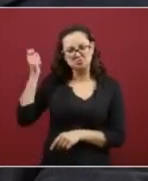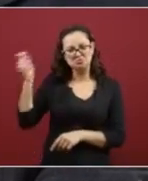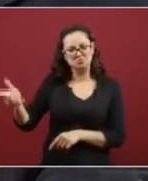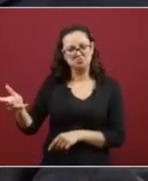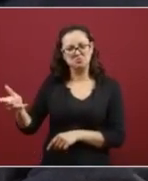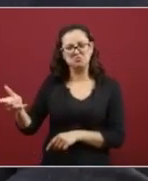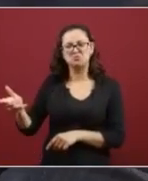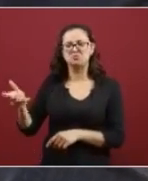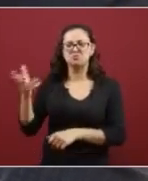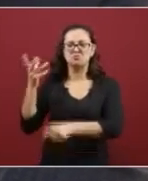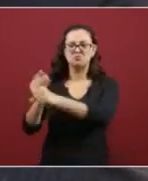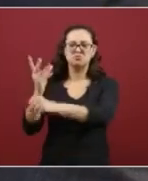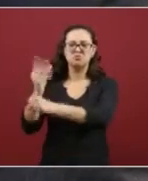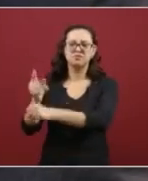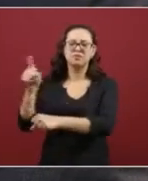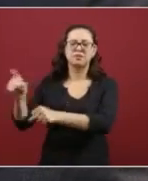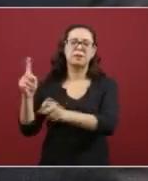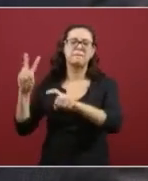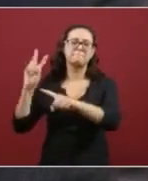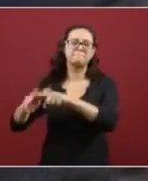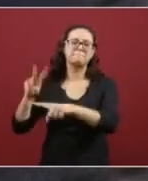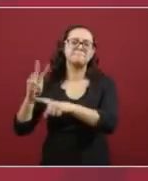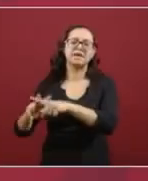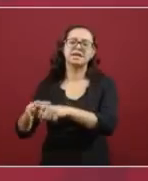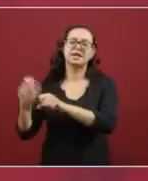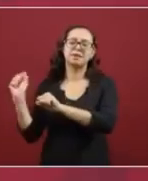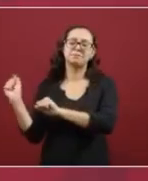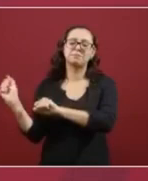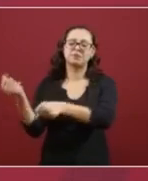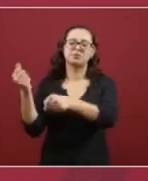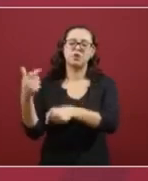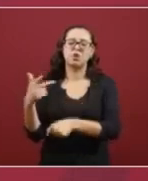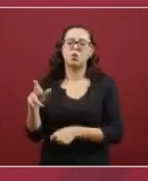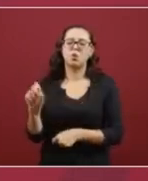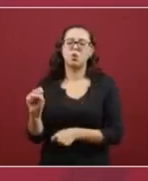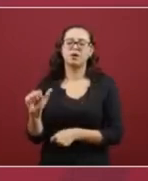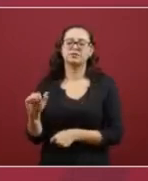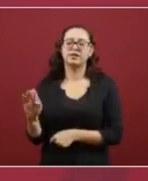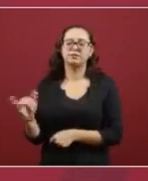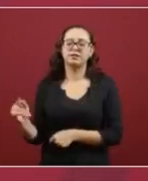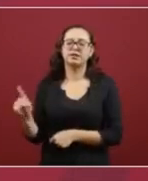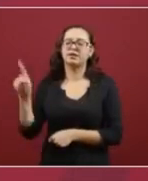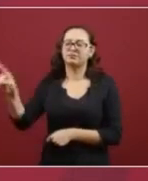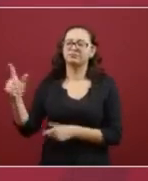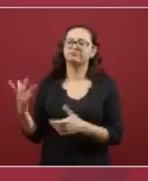remodelar el parque de béisbol de Guasave, que regresa Guasave